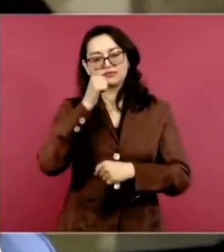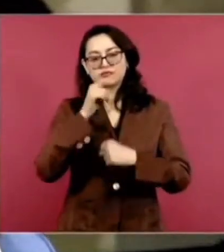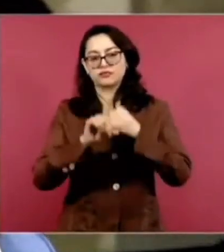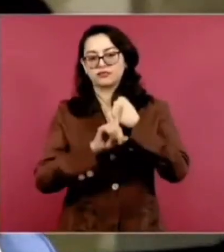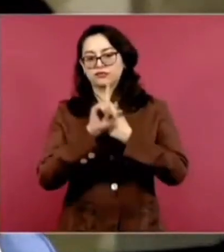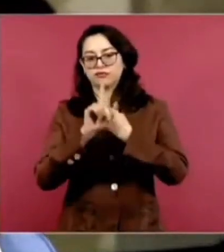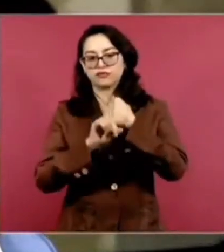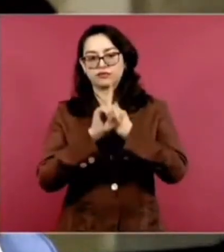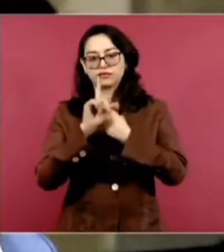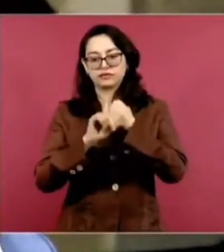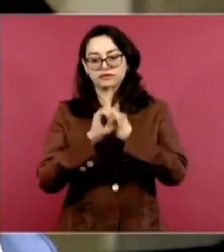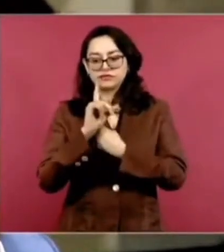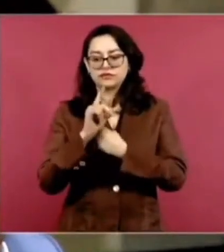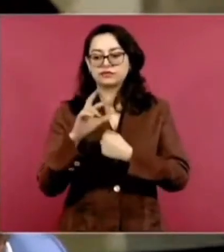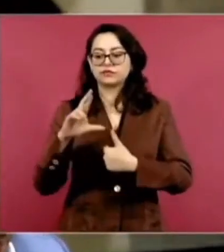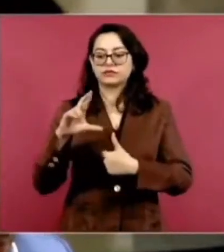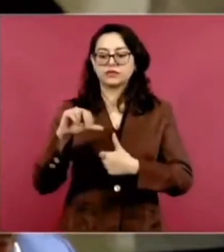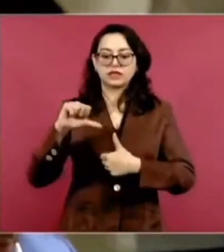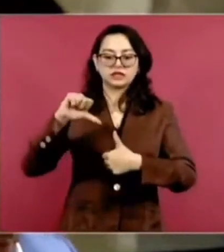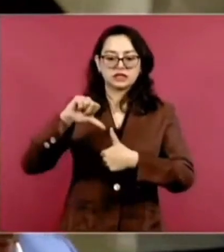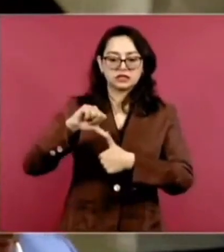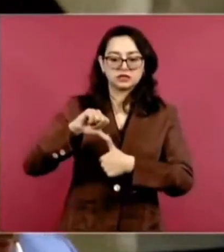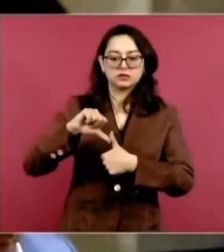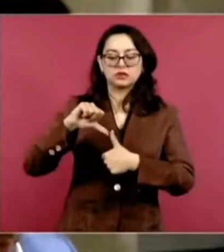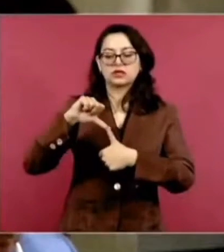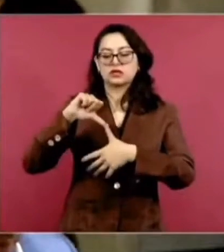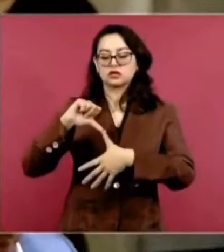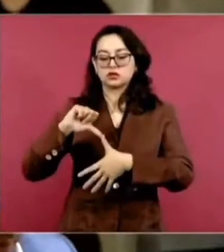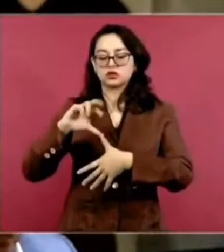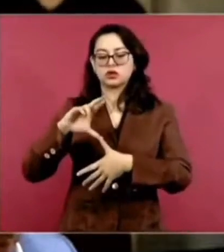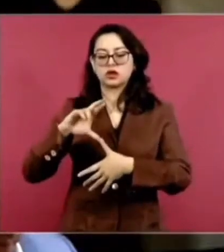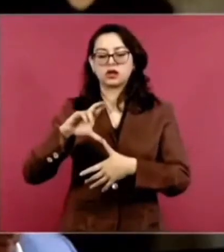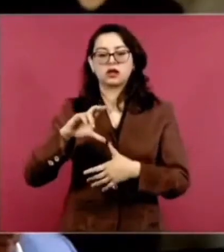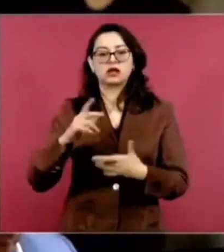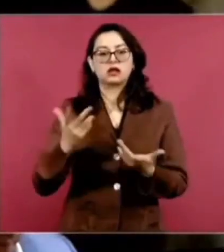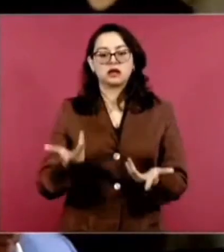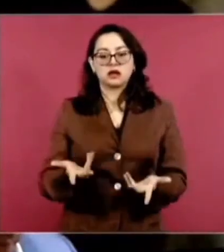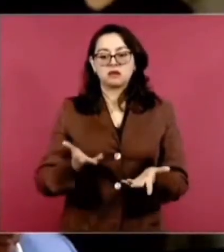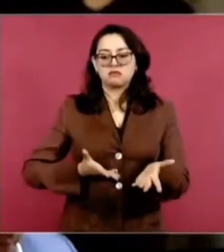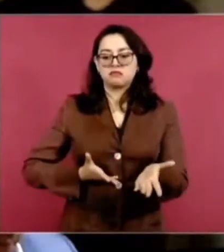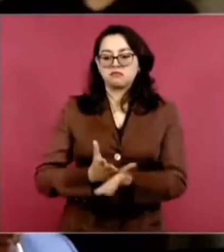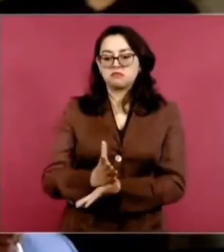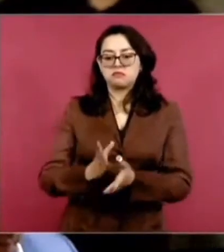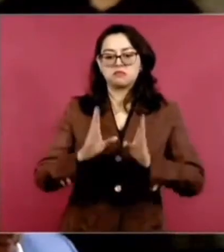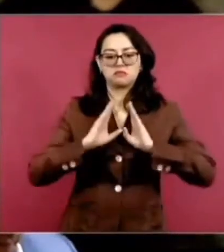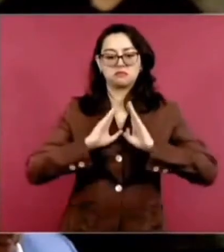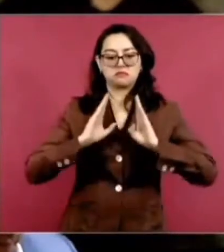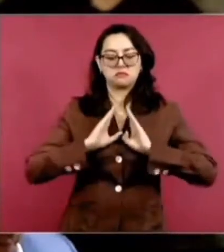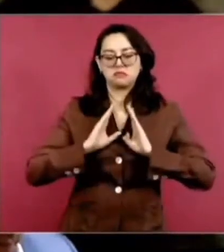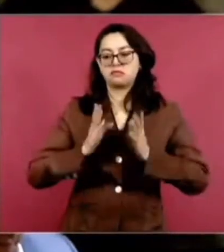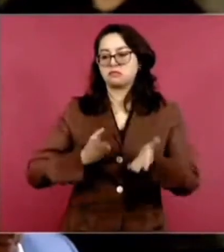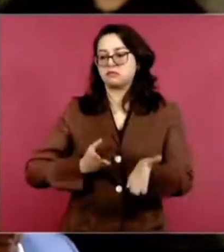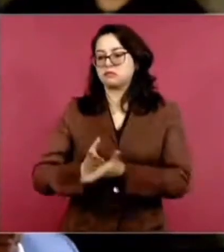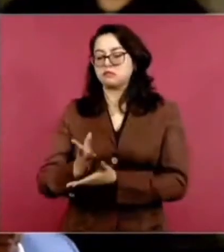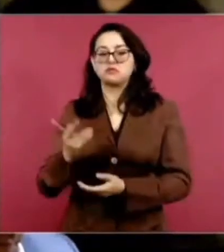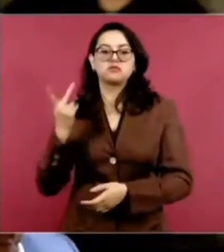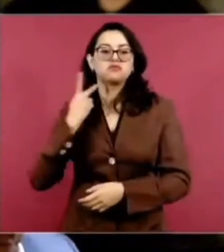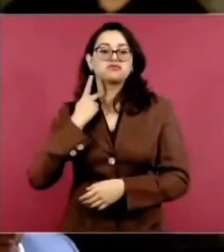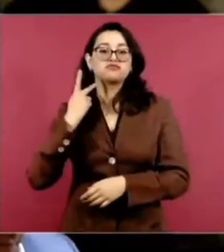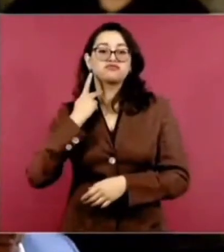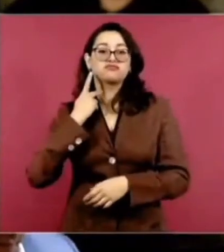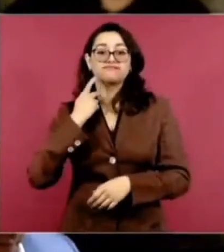en Centroamérica con la injerencia militar, en Sudamérica con la injerencia política e incluso